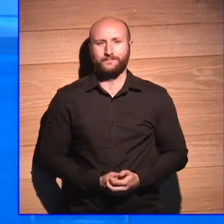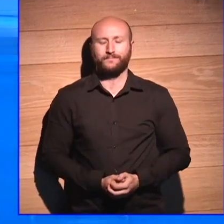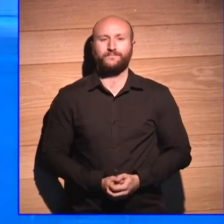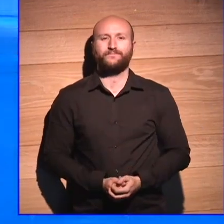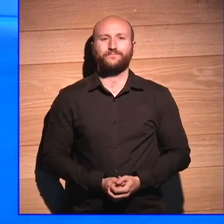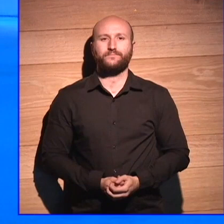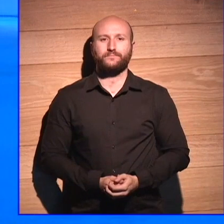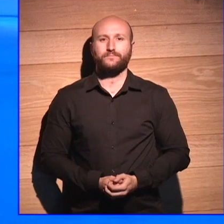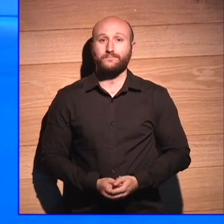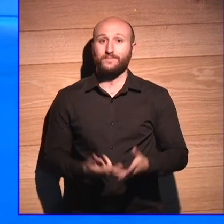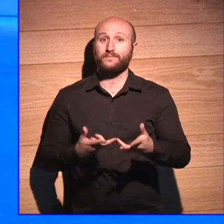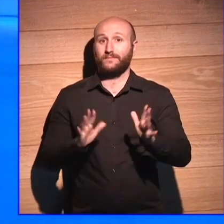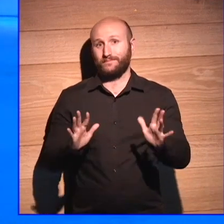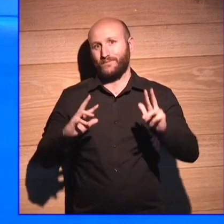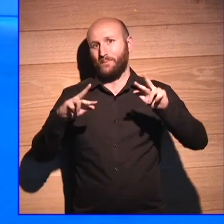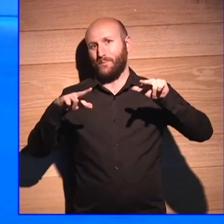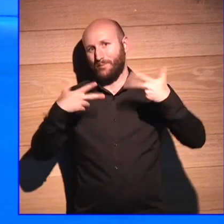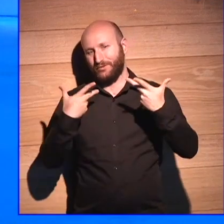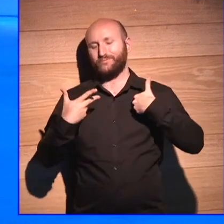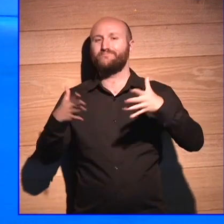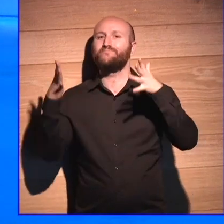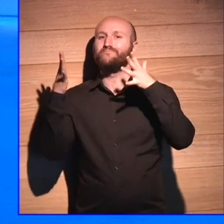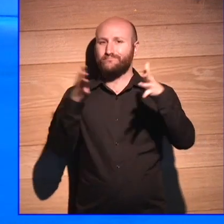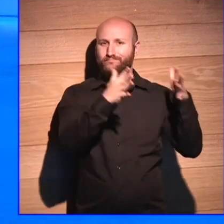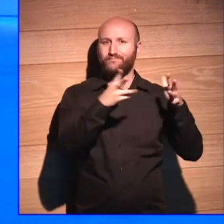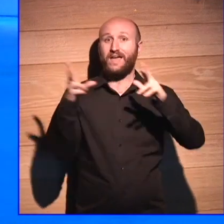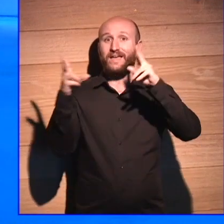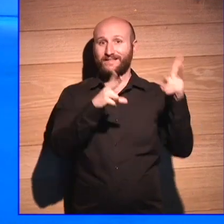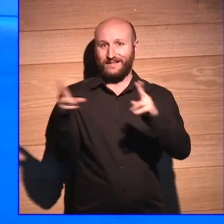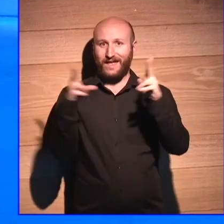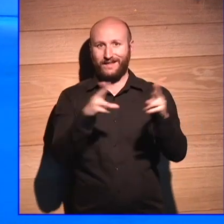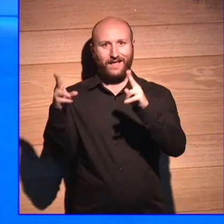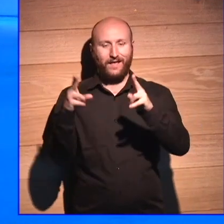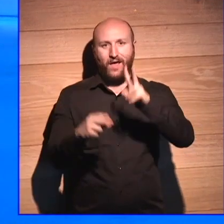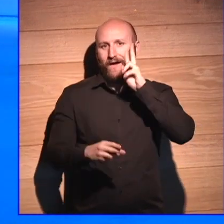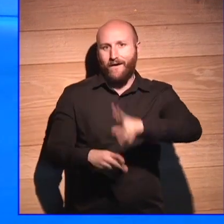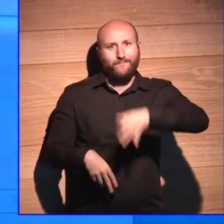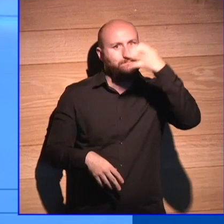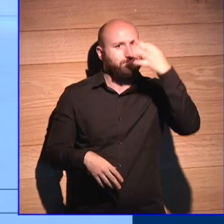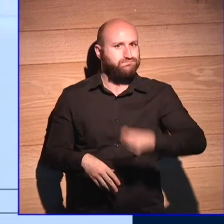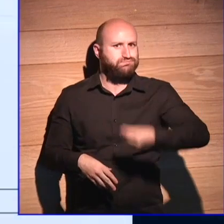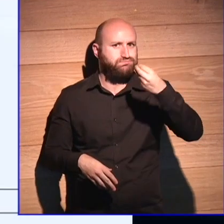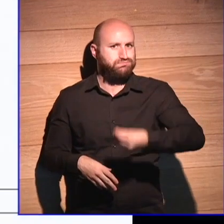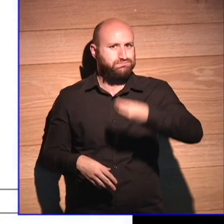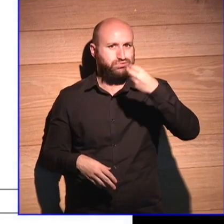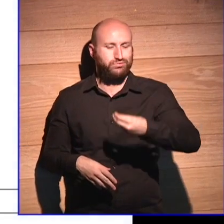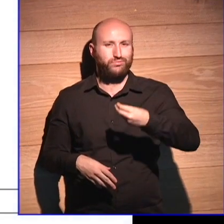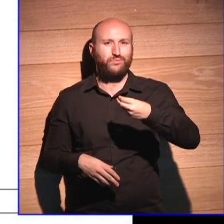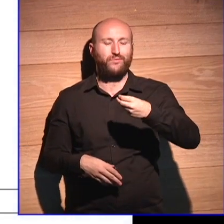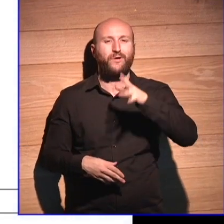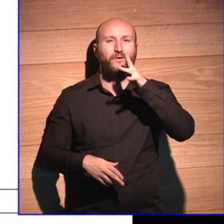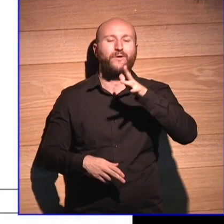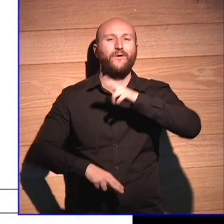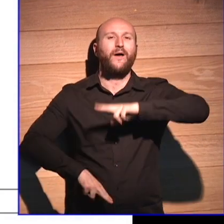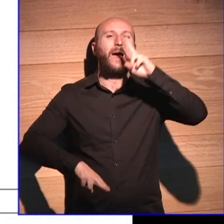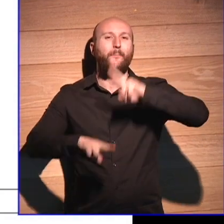Me permito recomendaros, si no lo habéis visto, una serie que para mí es una obra de arte, que es Black Mirror,